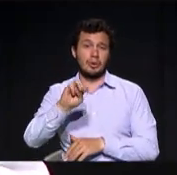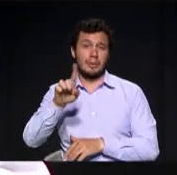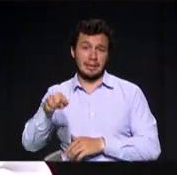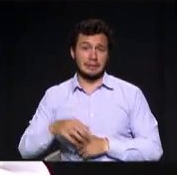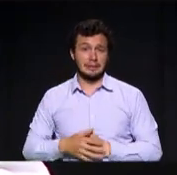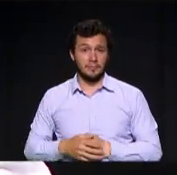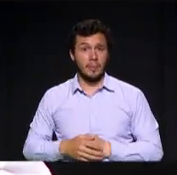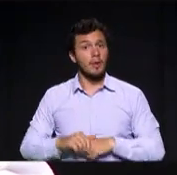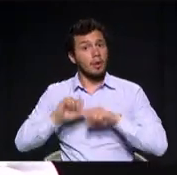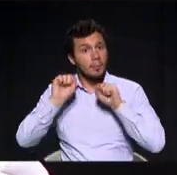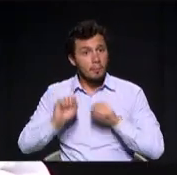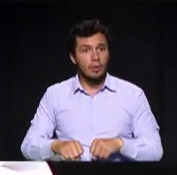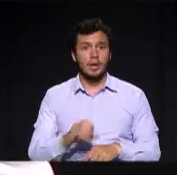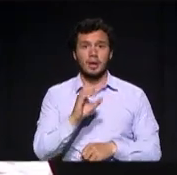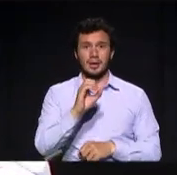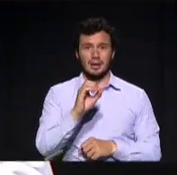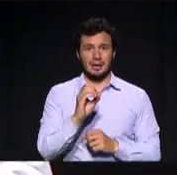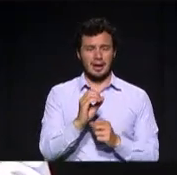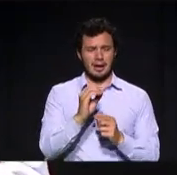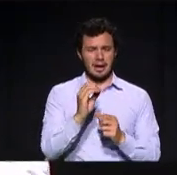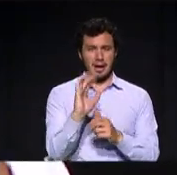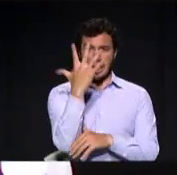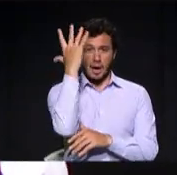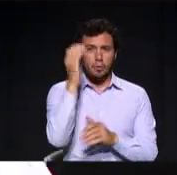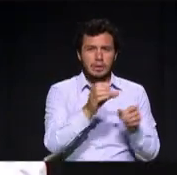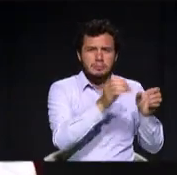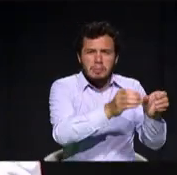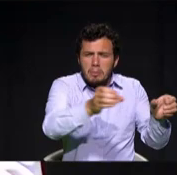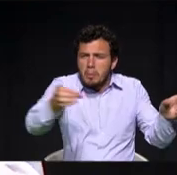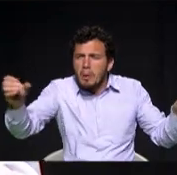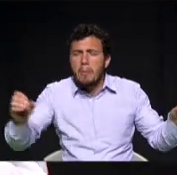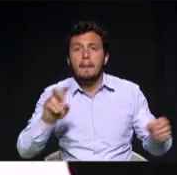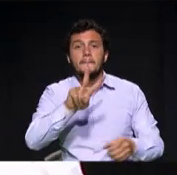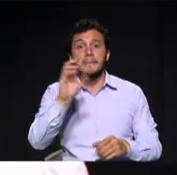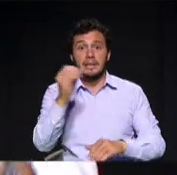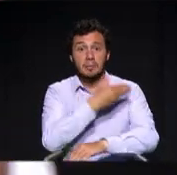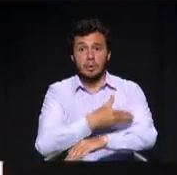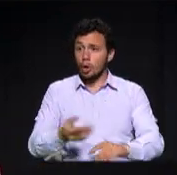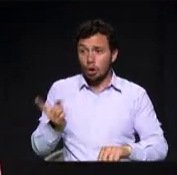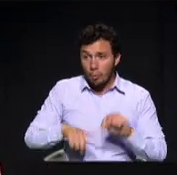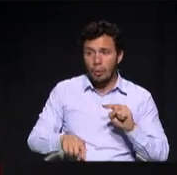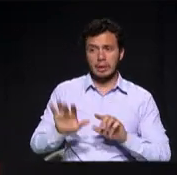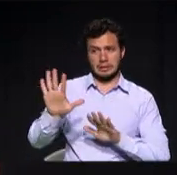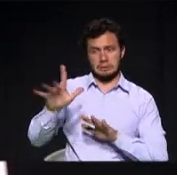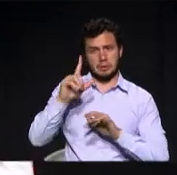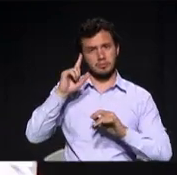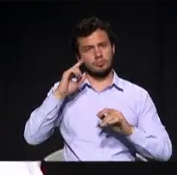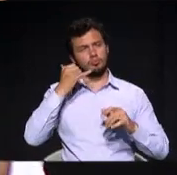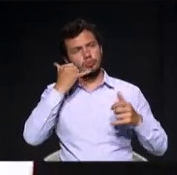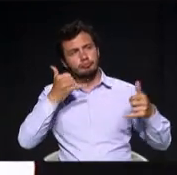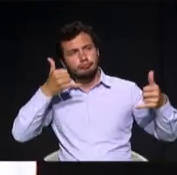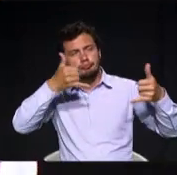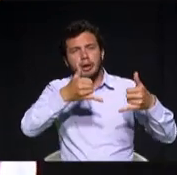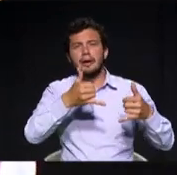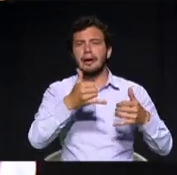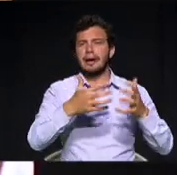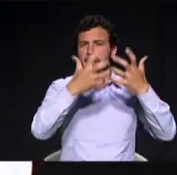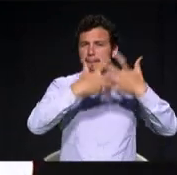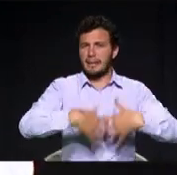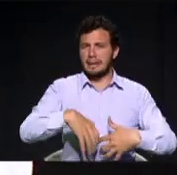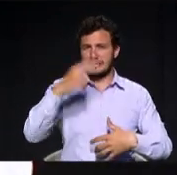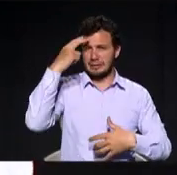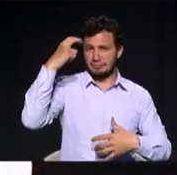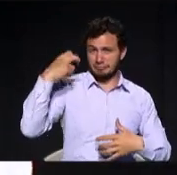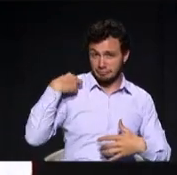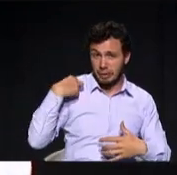doy este dato ya me puse en contacto con la empresa inglesa que ama biocarbón ingeniería que hizo lo siguiente